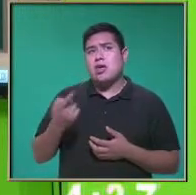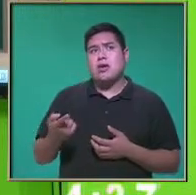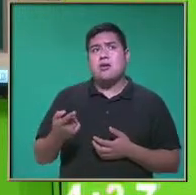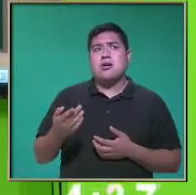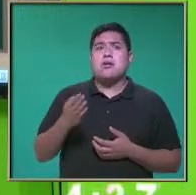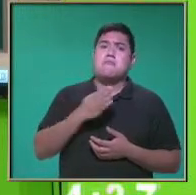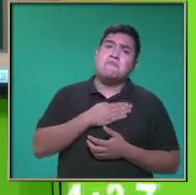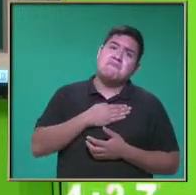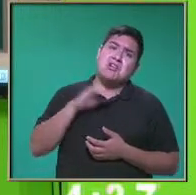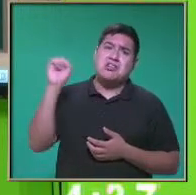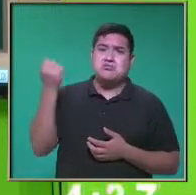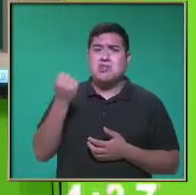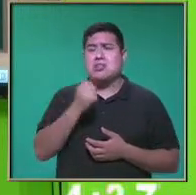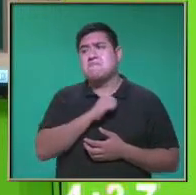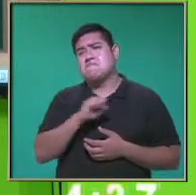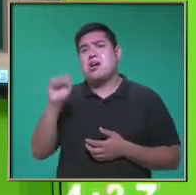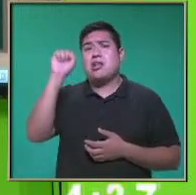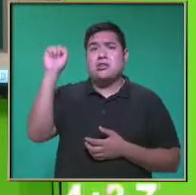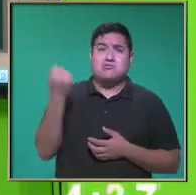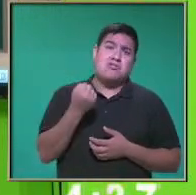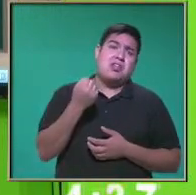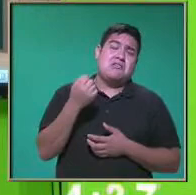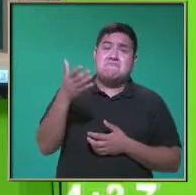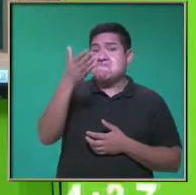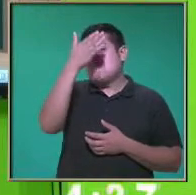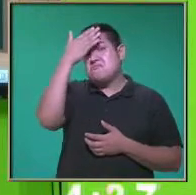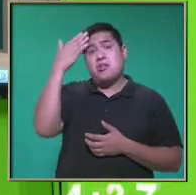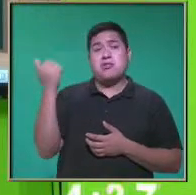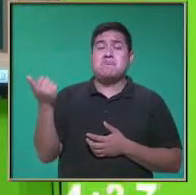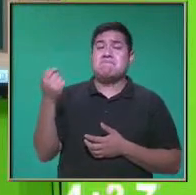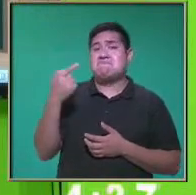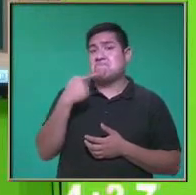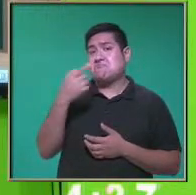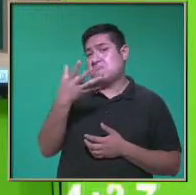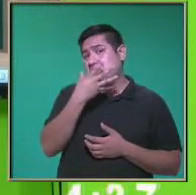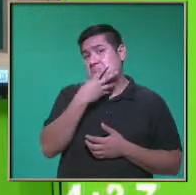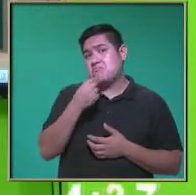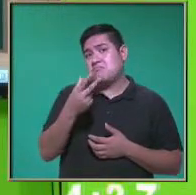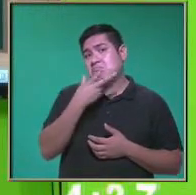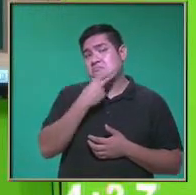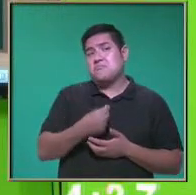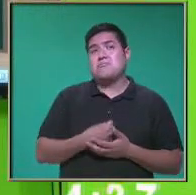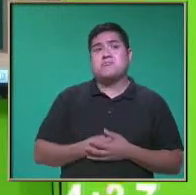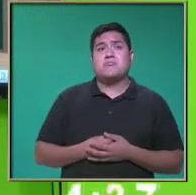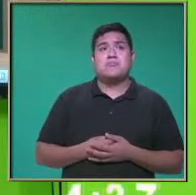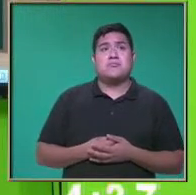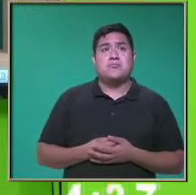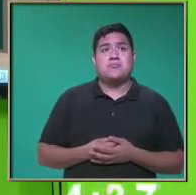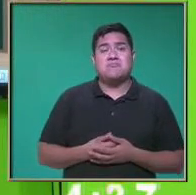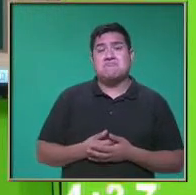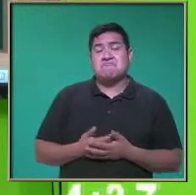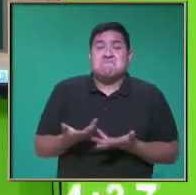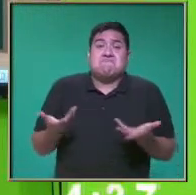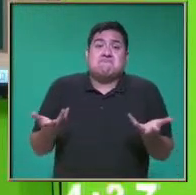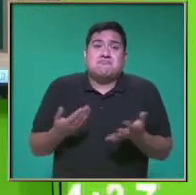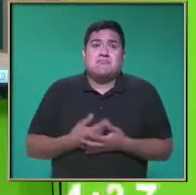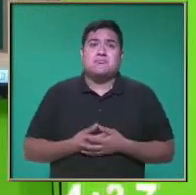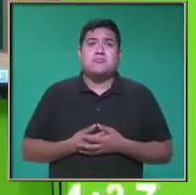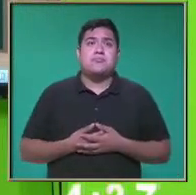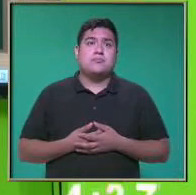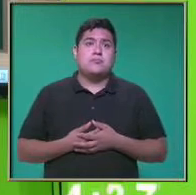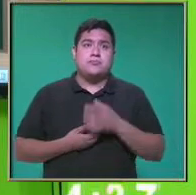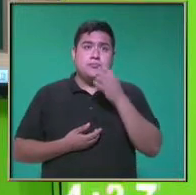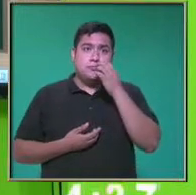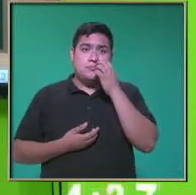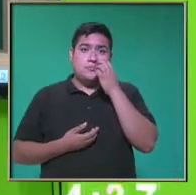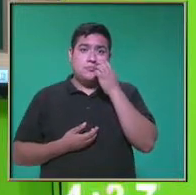luck, bad luck, said the farmer. Who knows? Buena suerte, mala suerte, dice el granjero. ¿Quién lo sabe? Spring had come